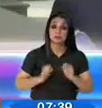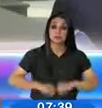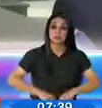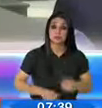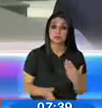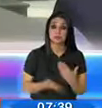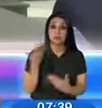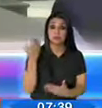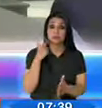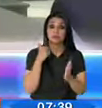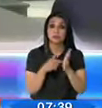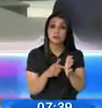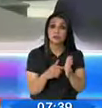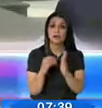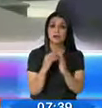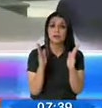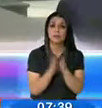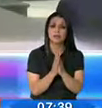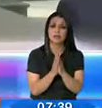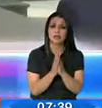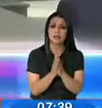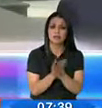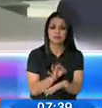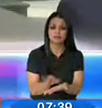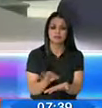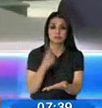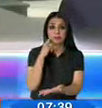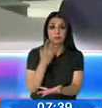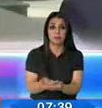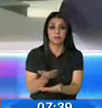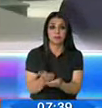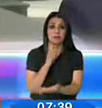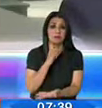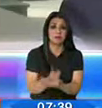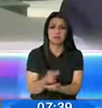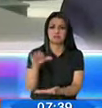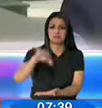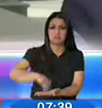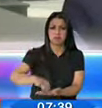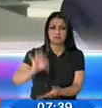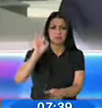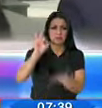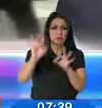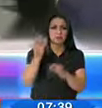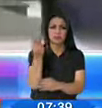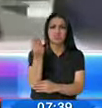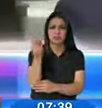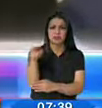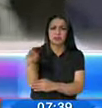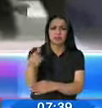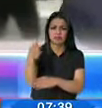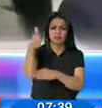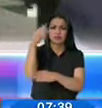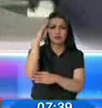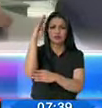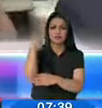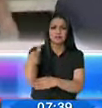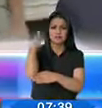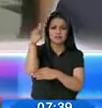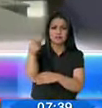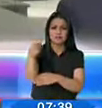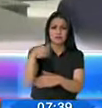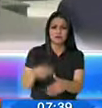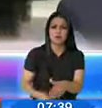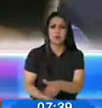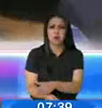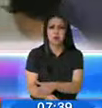Ahí vemos, por ejemplo, la aplicación del polígrafo, que no fue efectiva. Se encontraron dineros a un señor oficial en grado de capitán debajo de